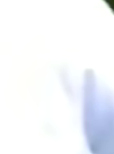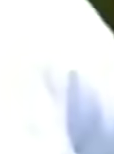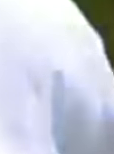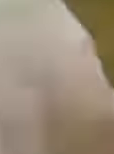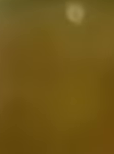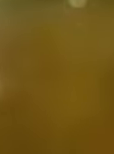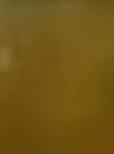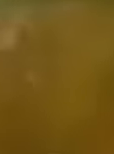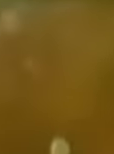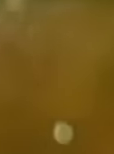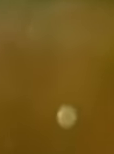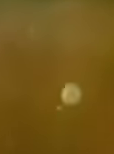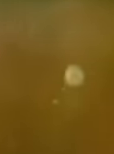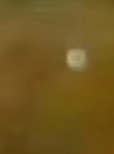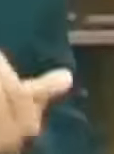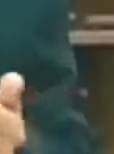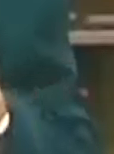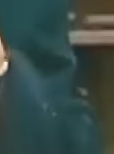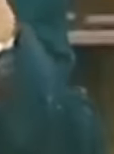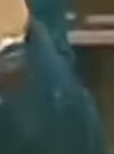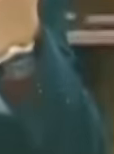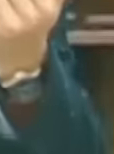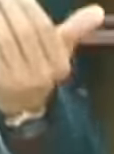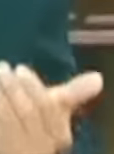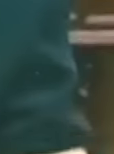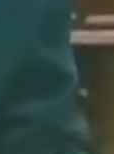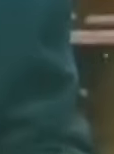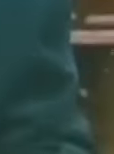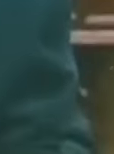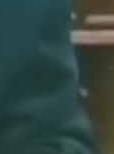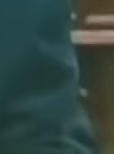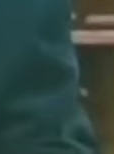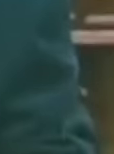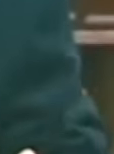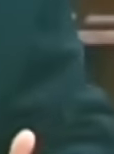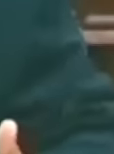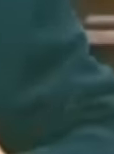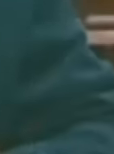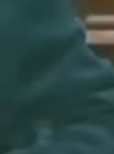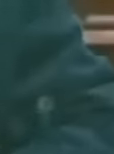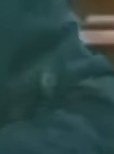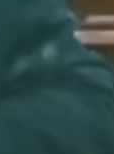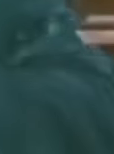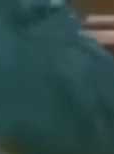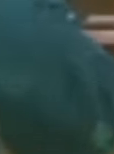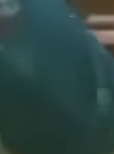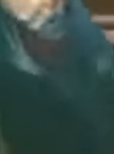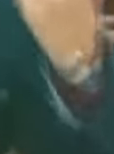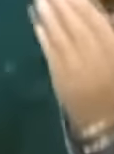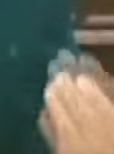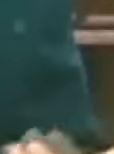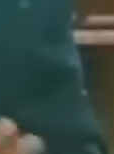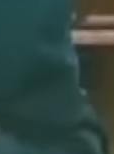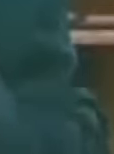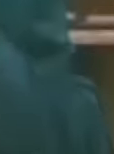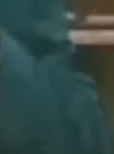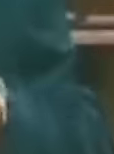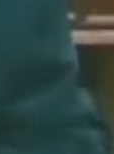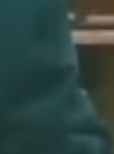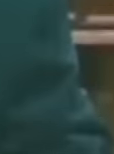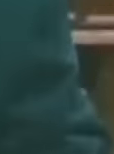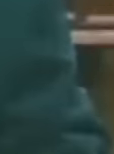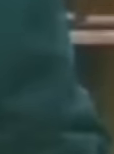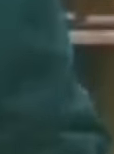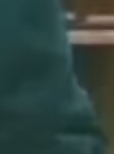alimenta, nos hace falta para seguir invitando a los venezolanos con ese canto que sale